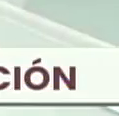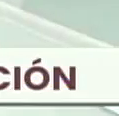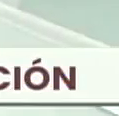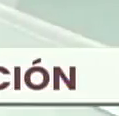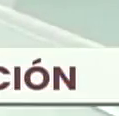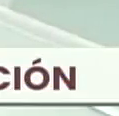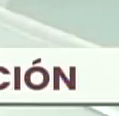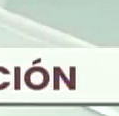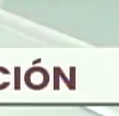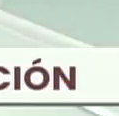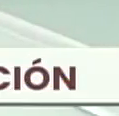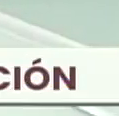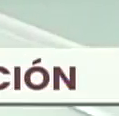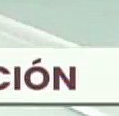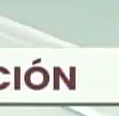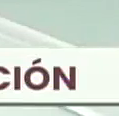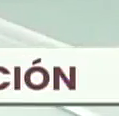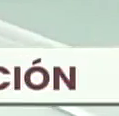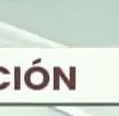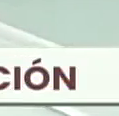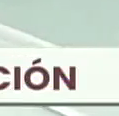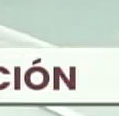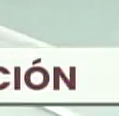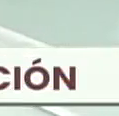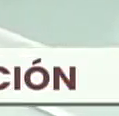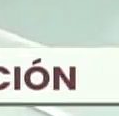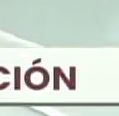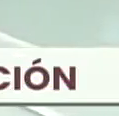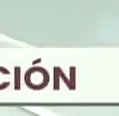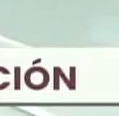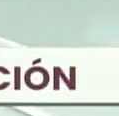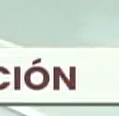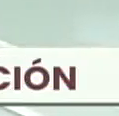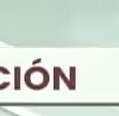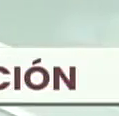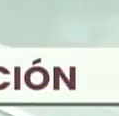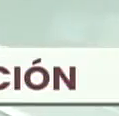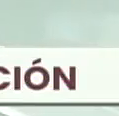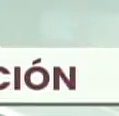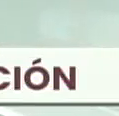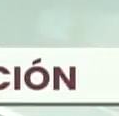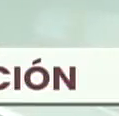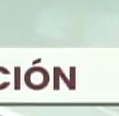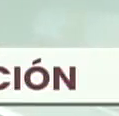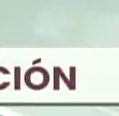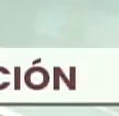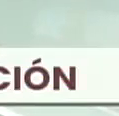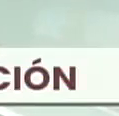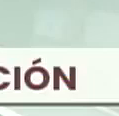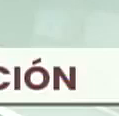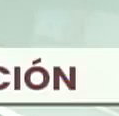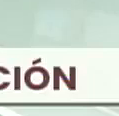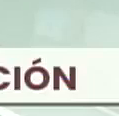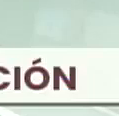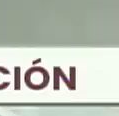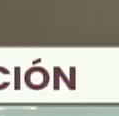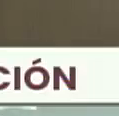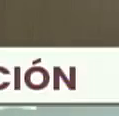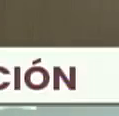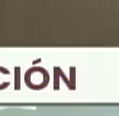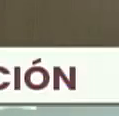a llegar los jefes de estado y de gobierno a la habana cuba para la cumbre del alba y uno de los puntos sin duda